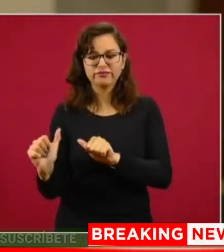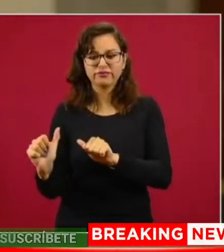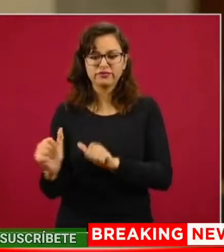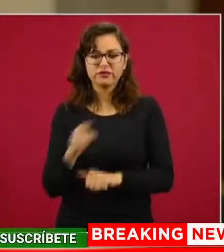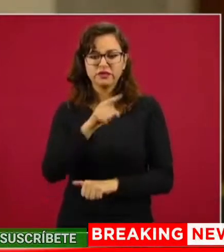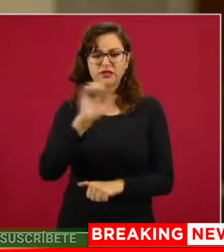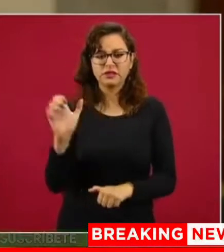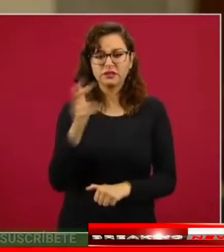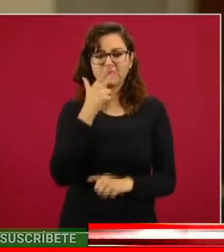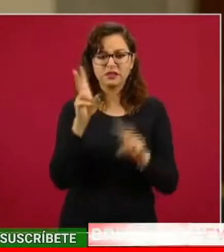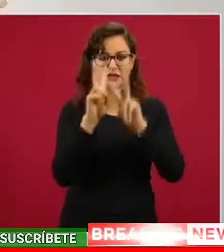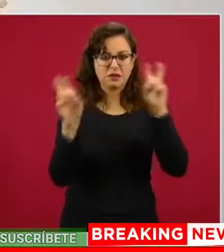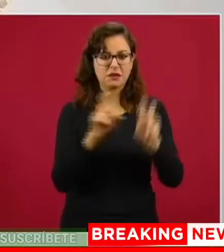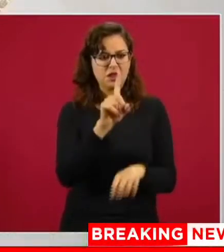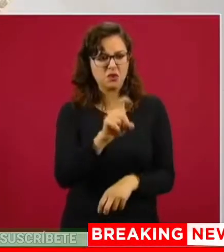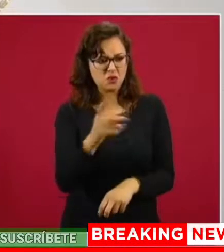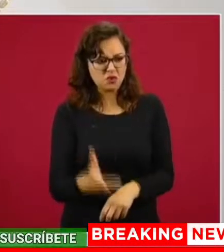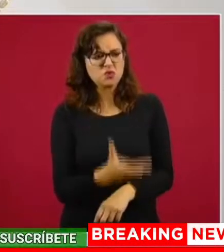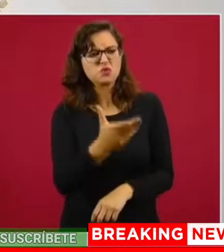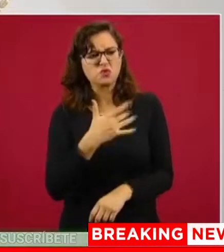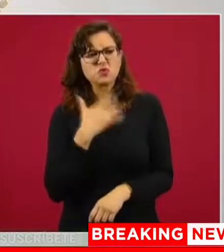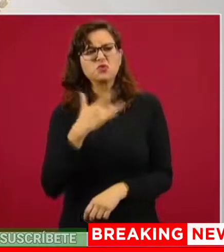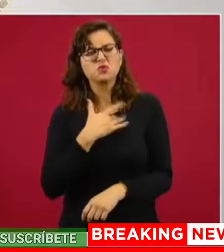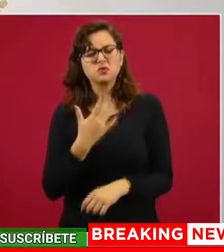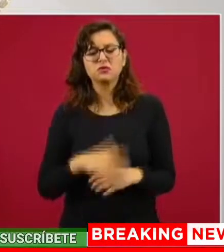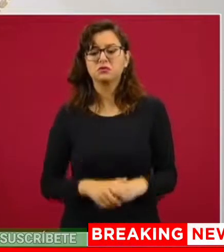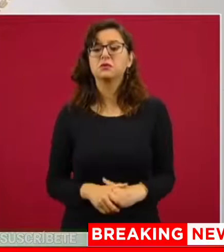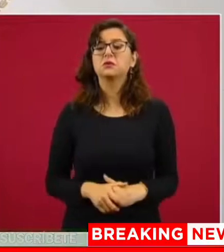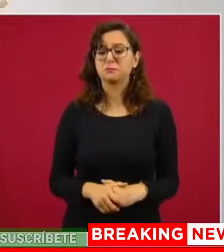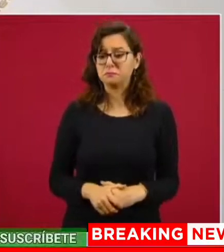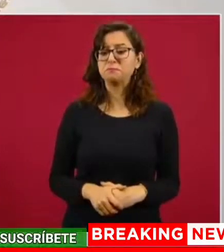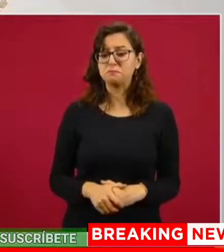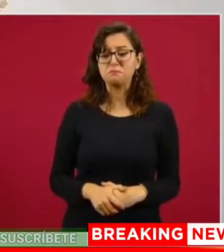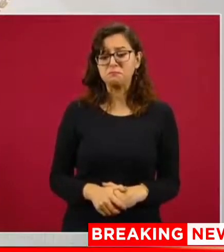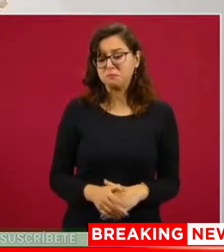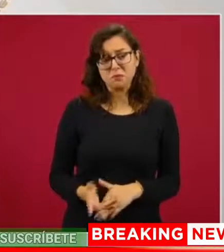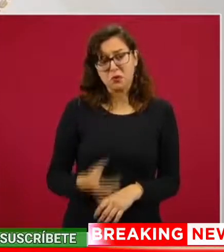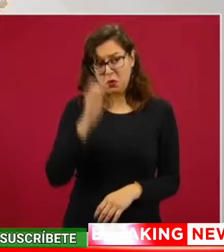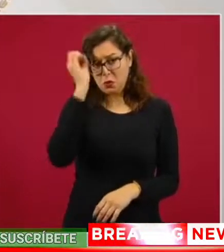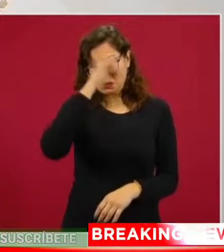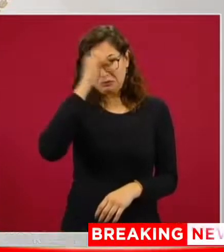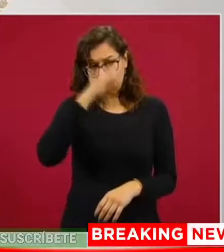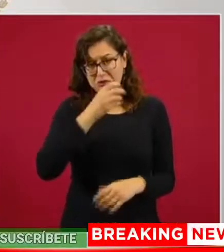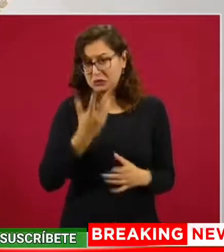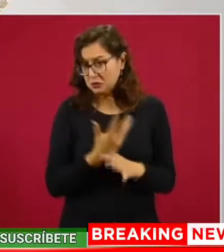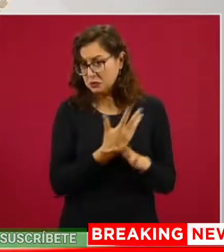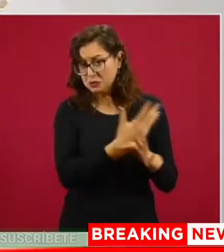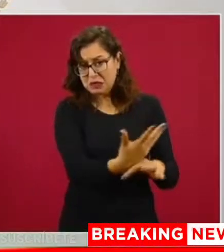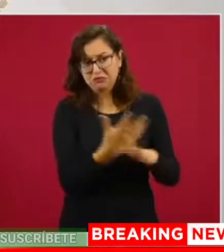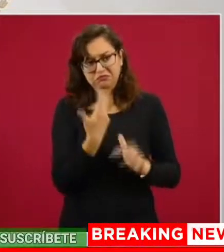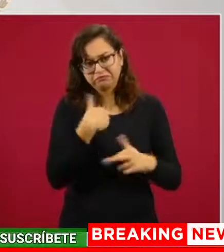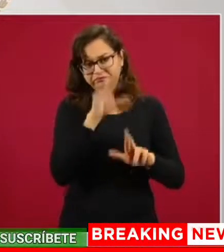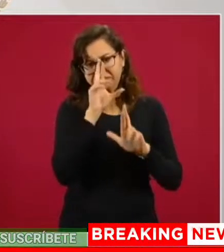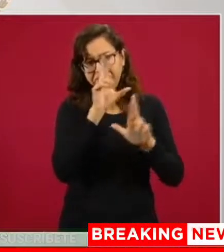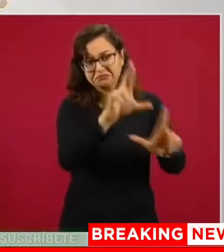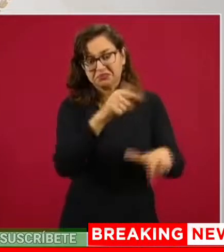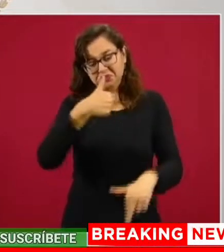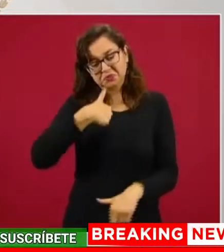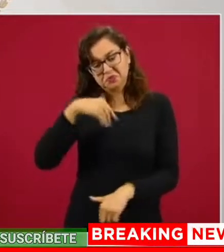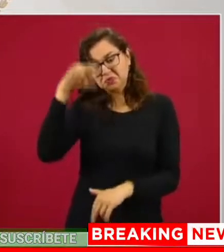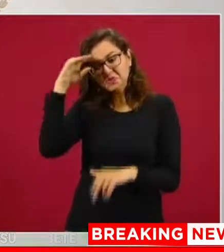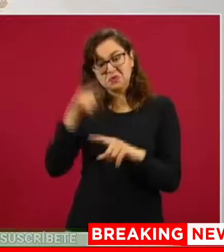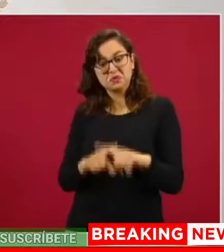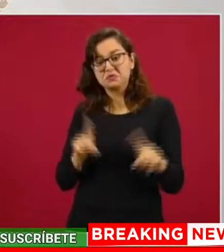en el tema del agua, por pues favor. Que respeto su punto de vista, pero no lo comparto. ¿Por qué han